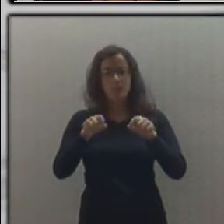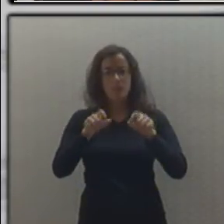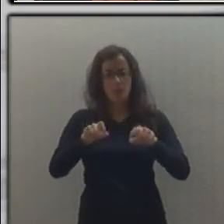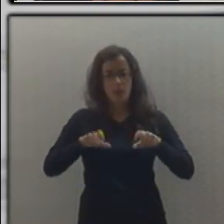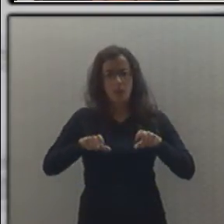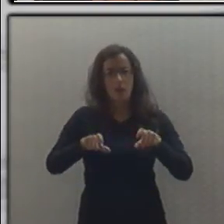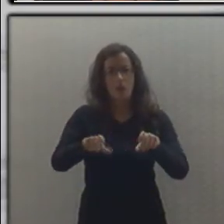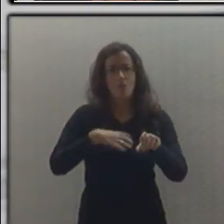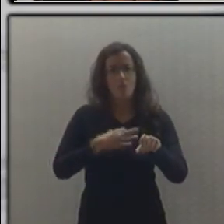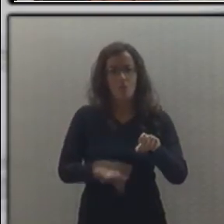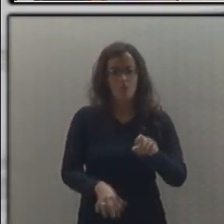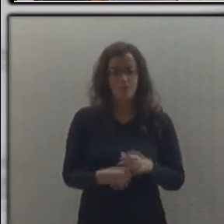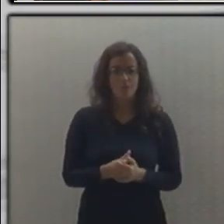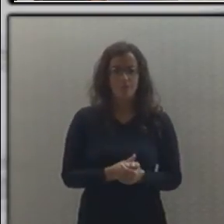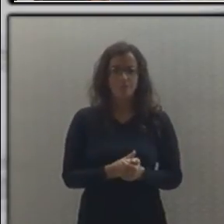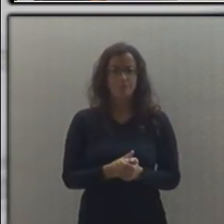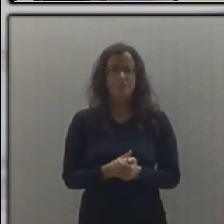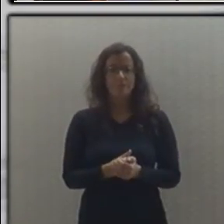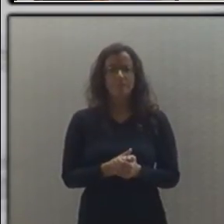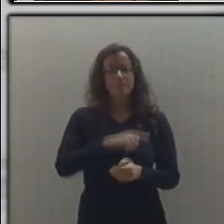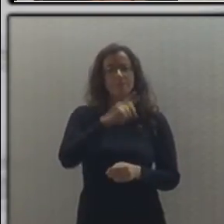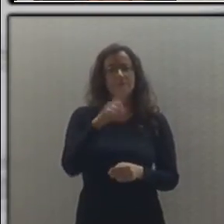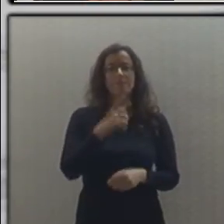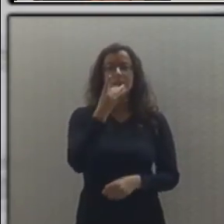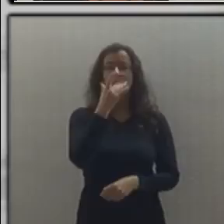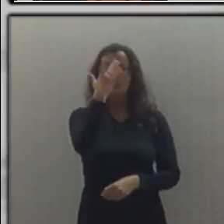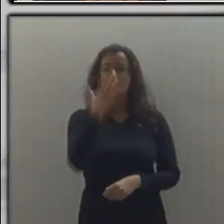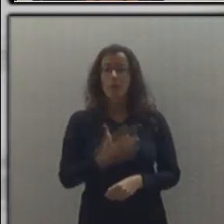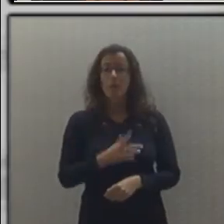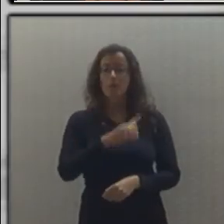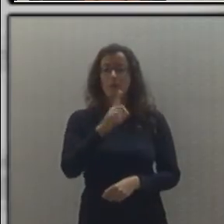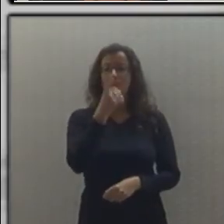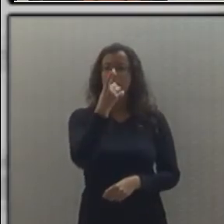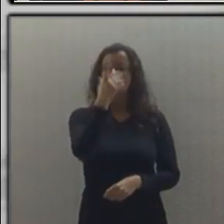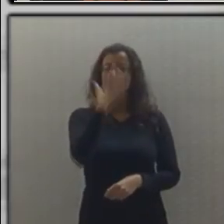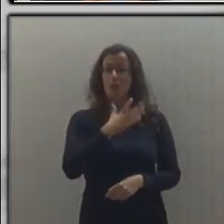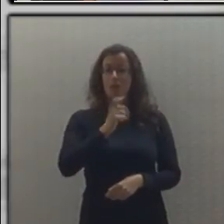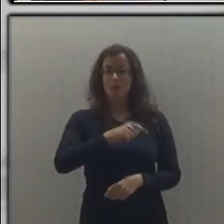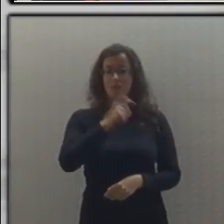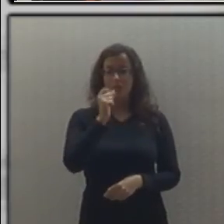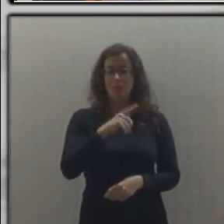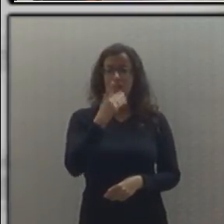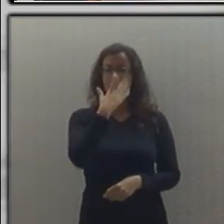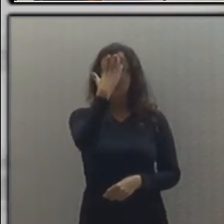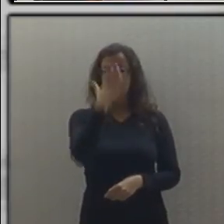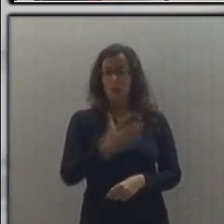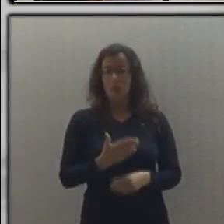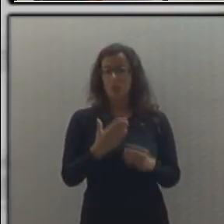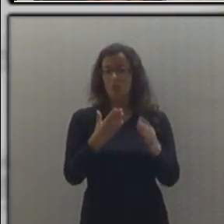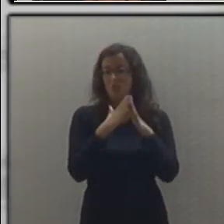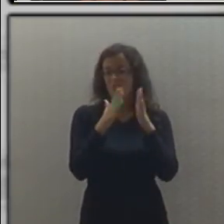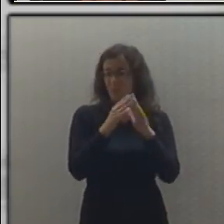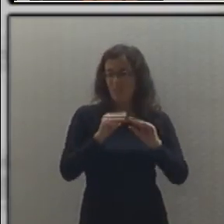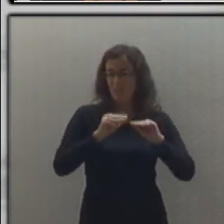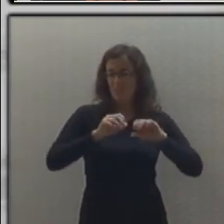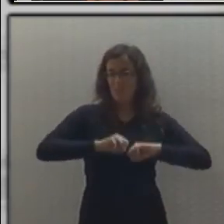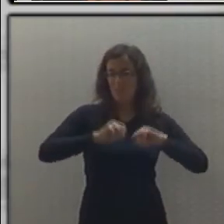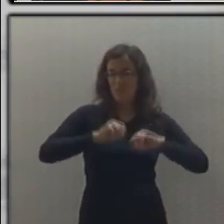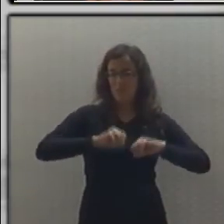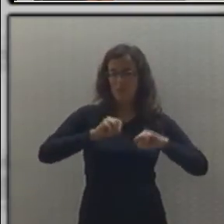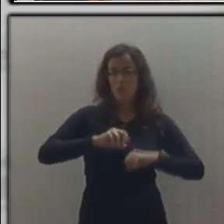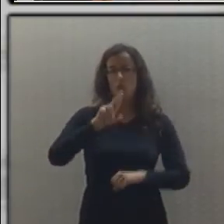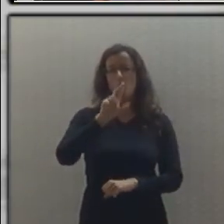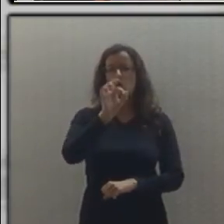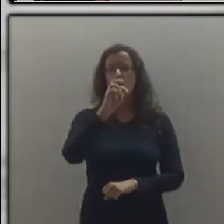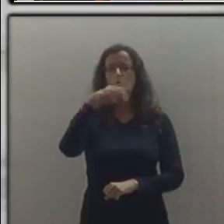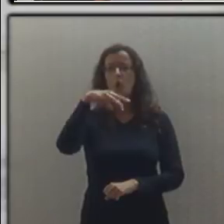de ruedas. Sustitución de espejos, estos espejos típicos de las viviendas de las personas mayores, ¿no? Los ROMI